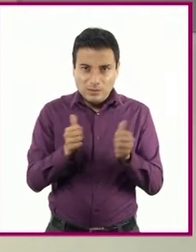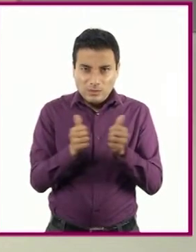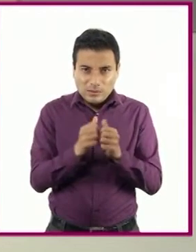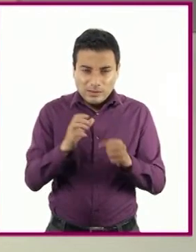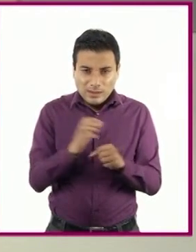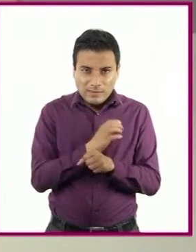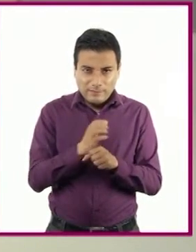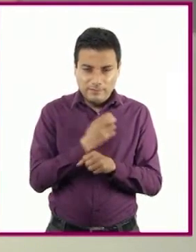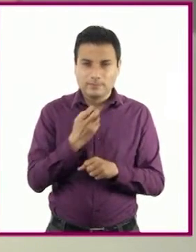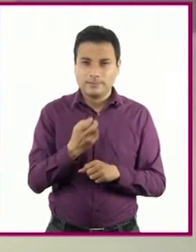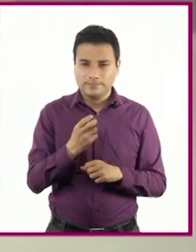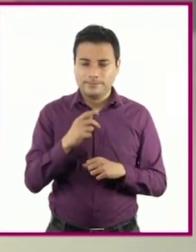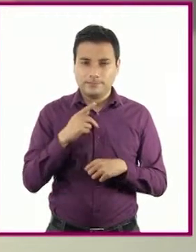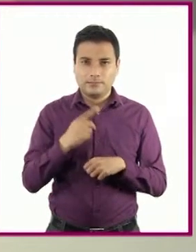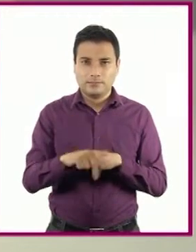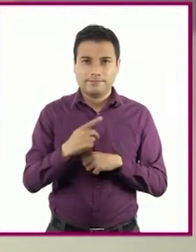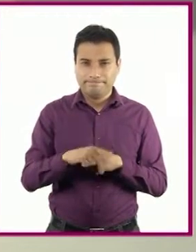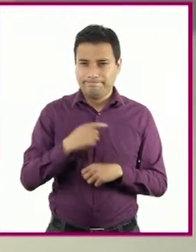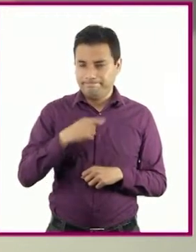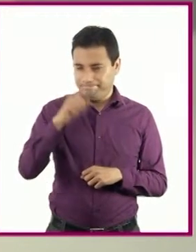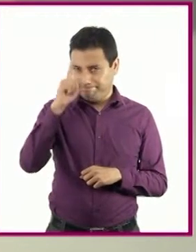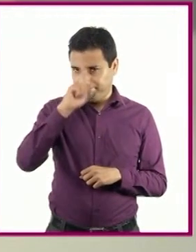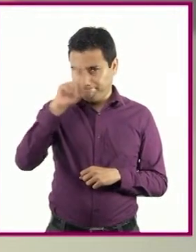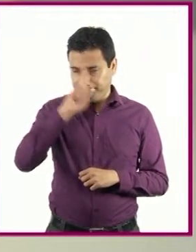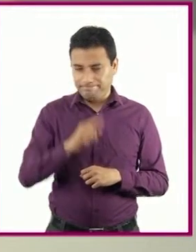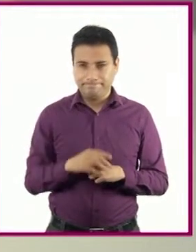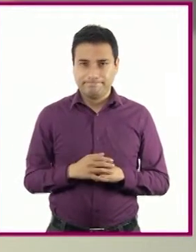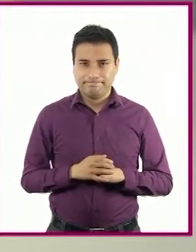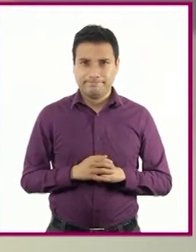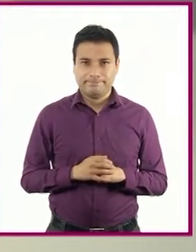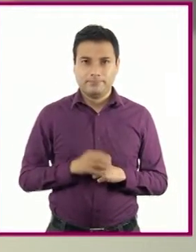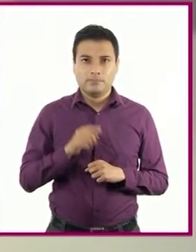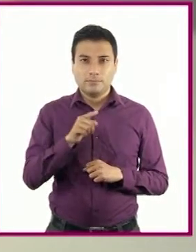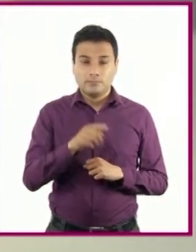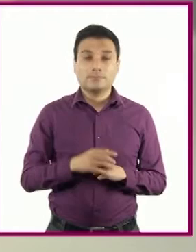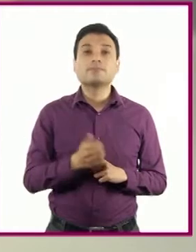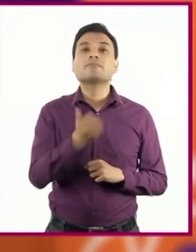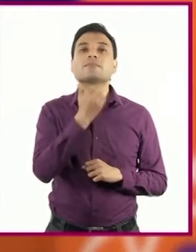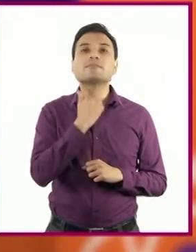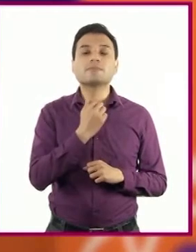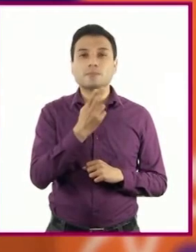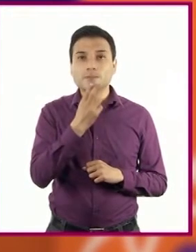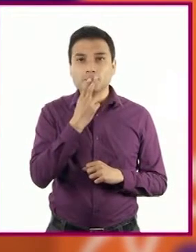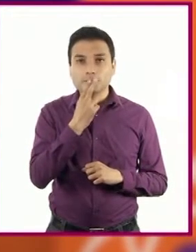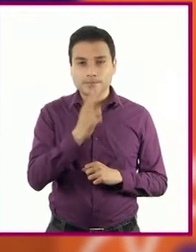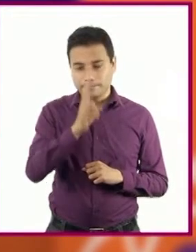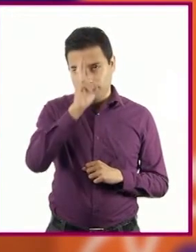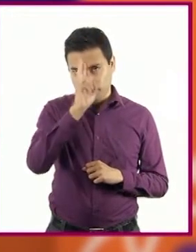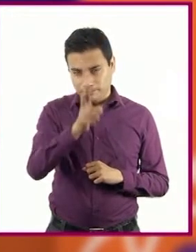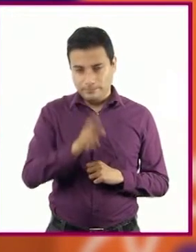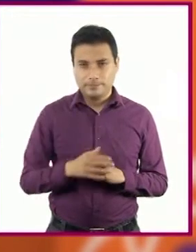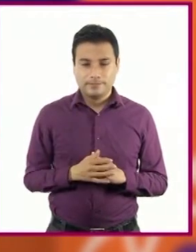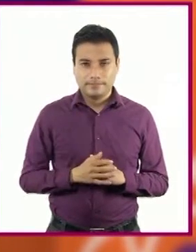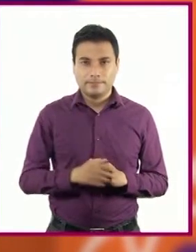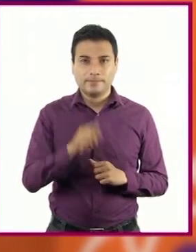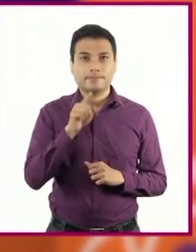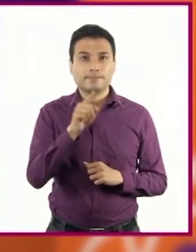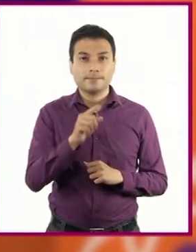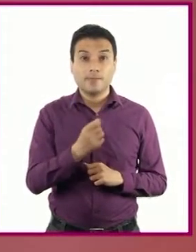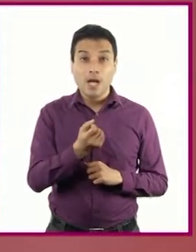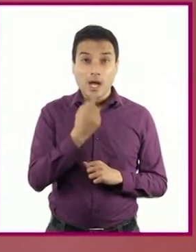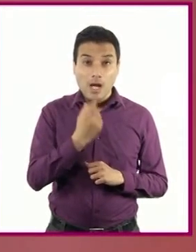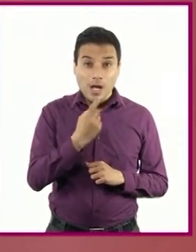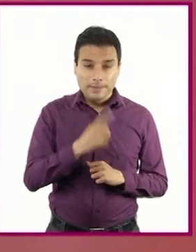este padecimiento, se recomienda evitar el uso de alcohol y tabaco, eliminar la ingesta crónica de